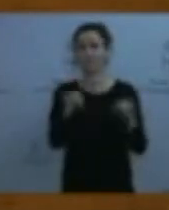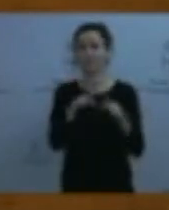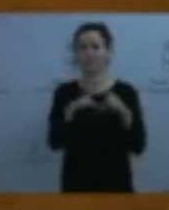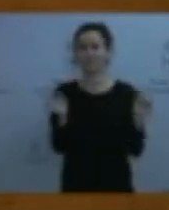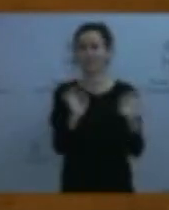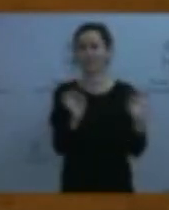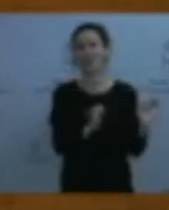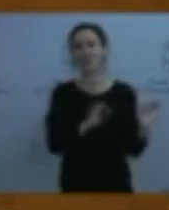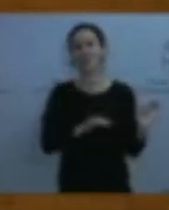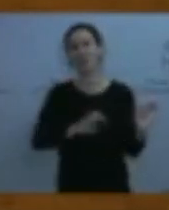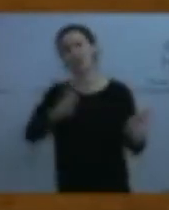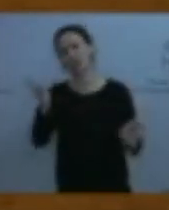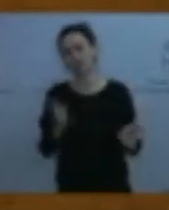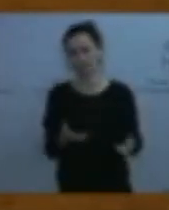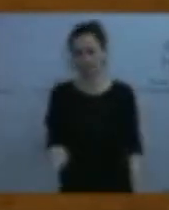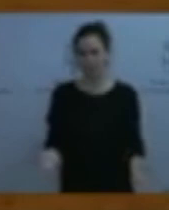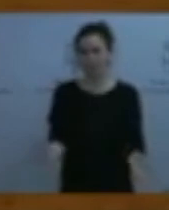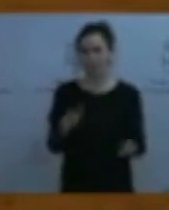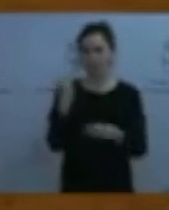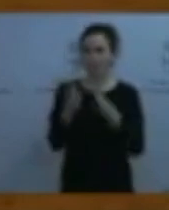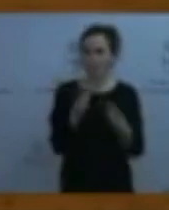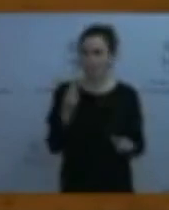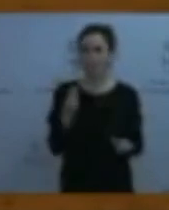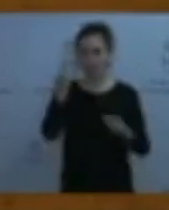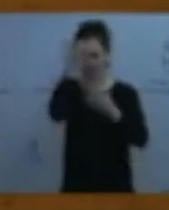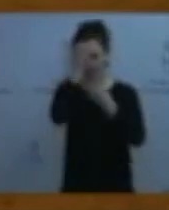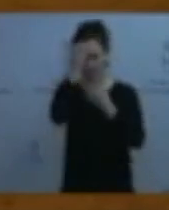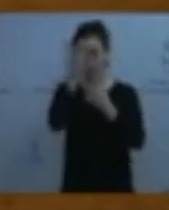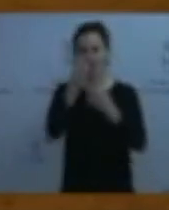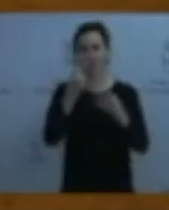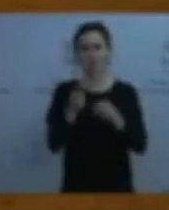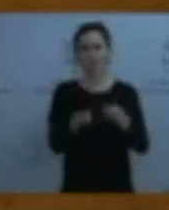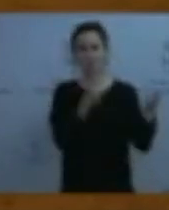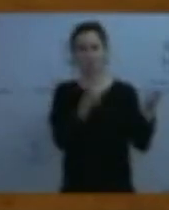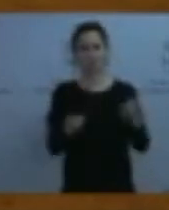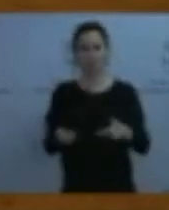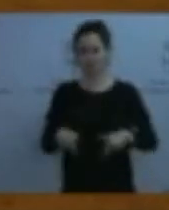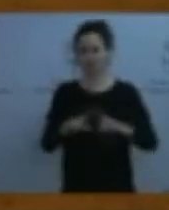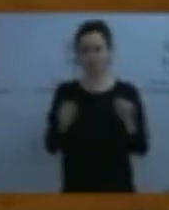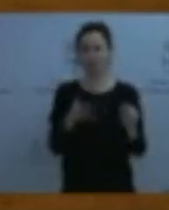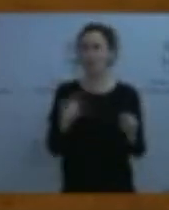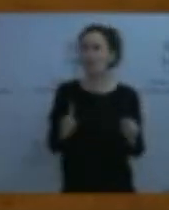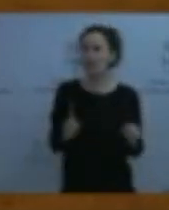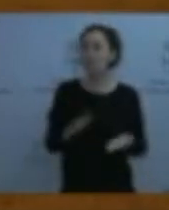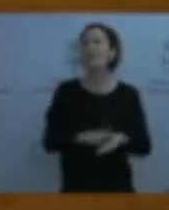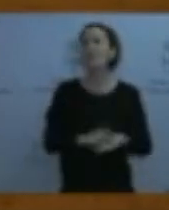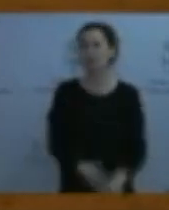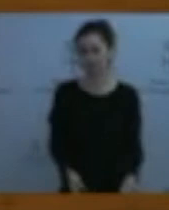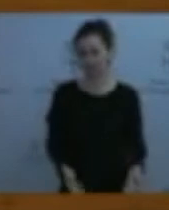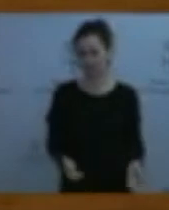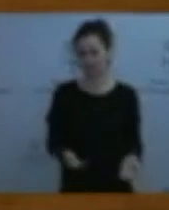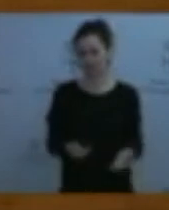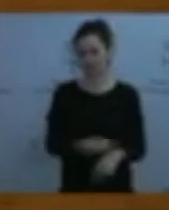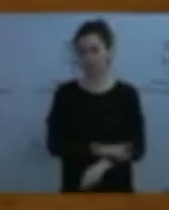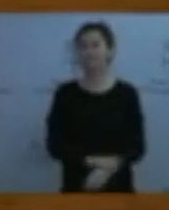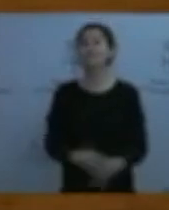emigrar a otro sitio. ¿No le da que pensar que las y los asturianos emigrantes no se planteen volver a Asturias? La paradoja es la siguiente.